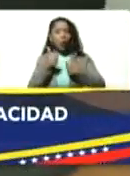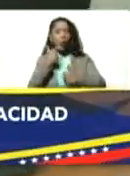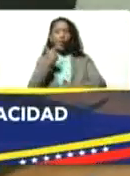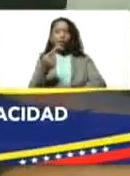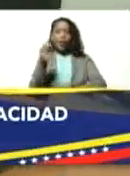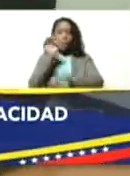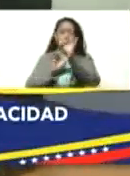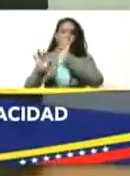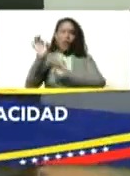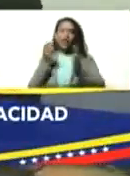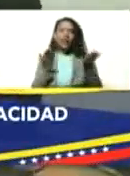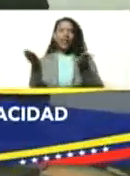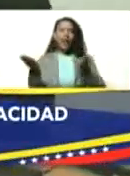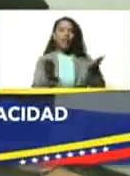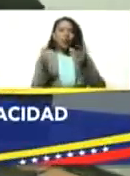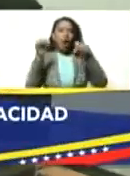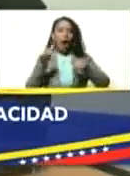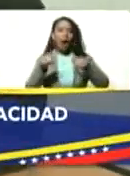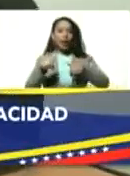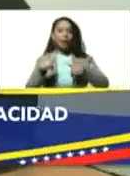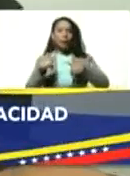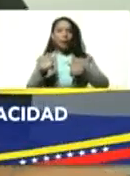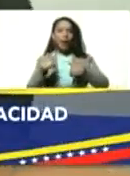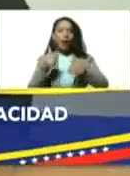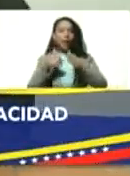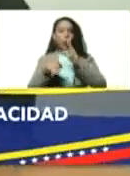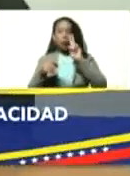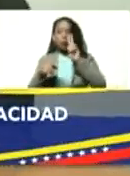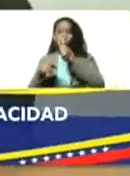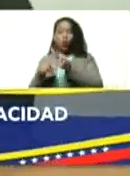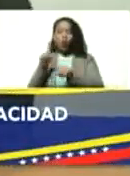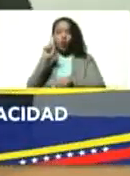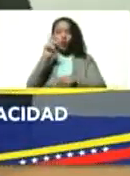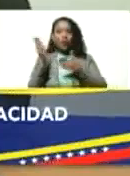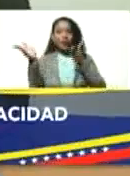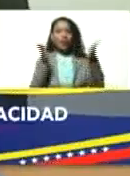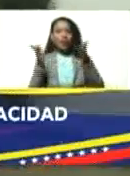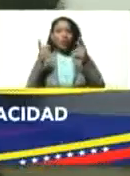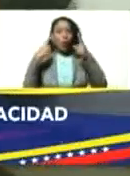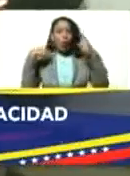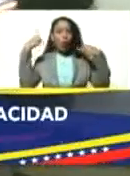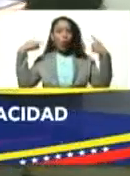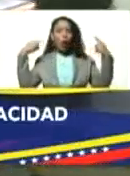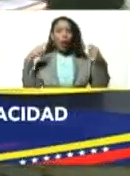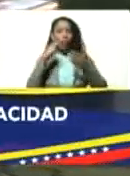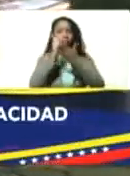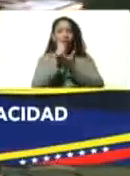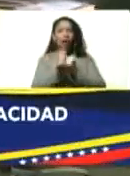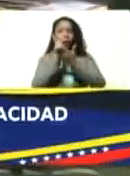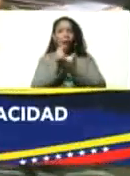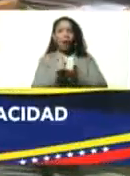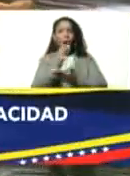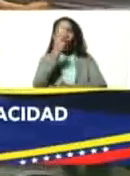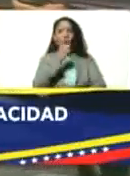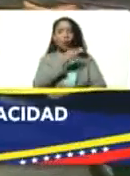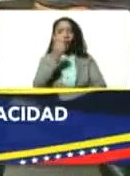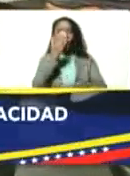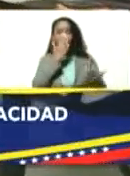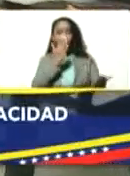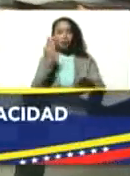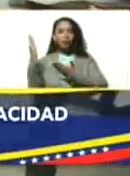los servicios, y acá vayamos viendo pues uno de los servicios, que es audiometría y terapia ocupacional. Adelante,